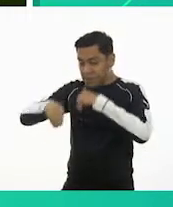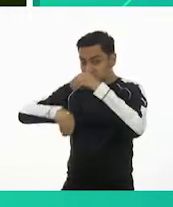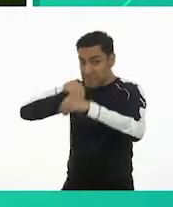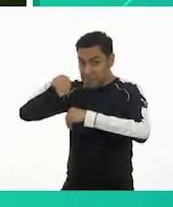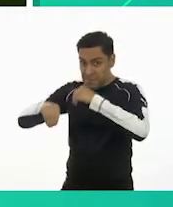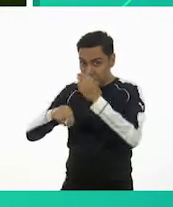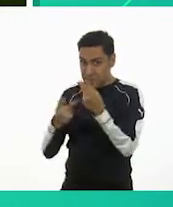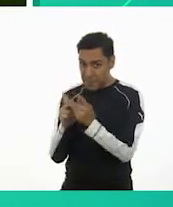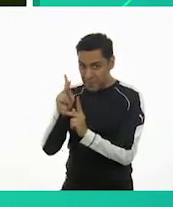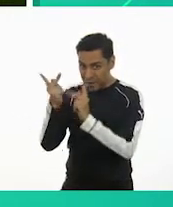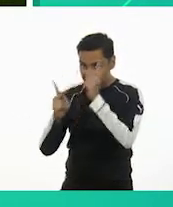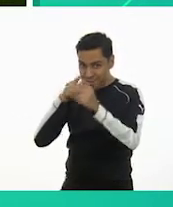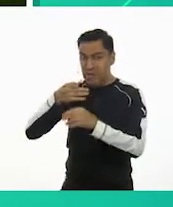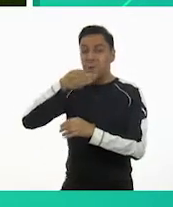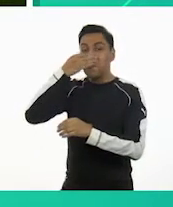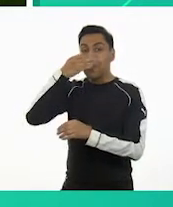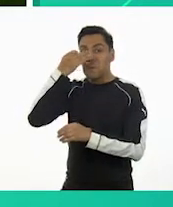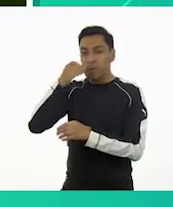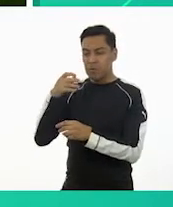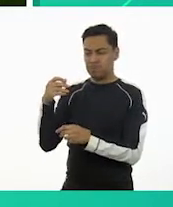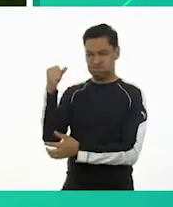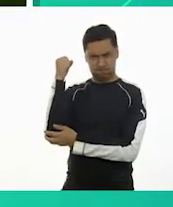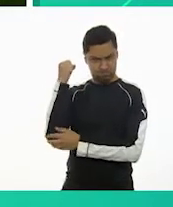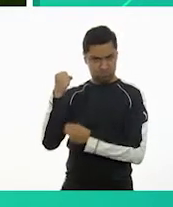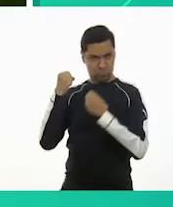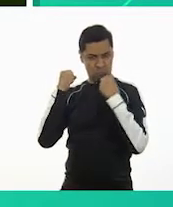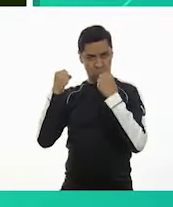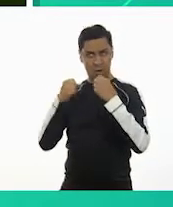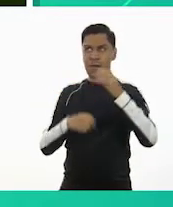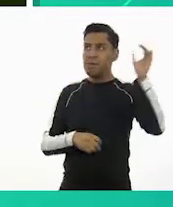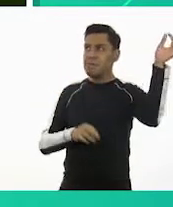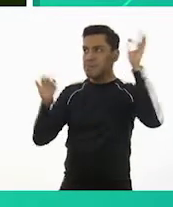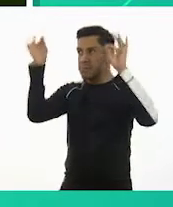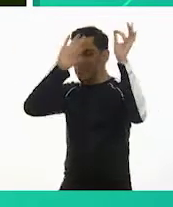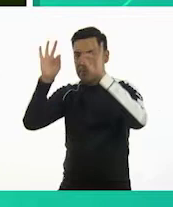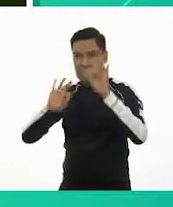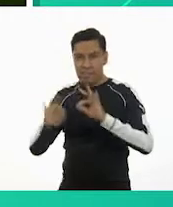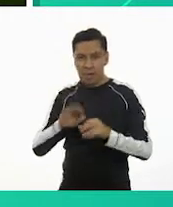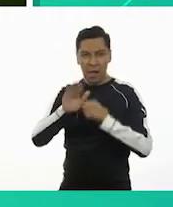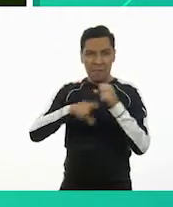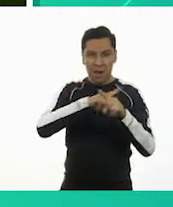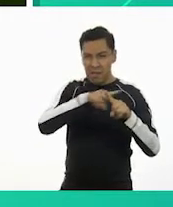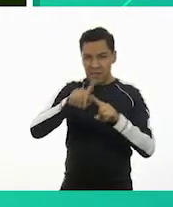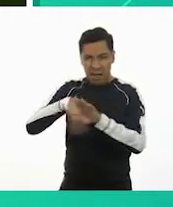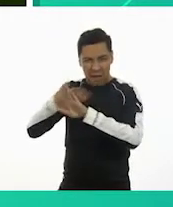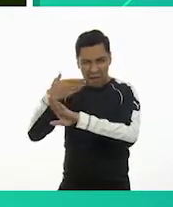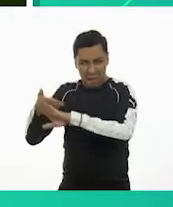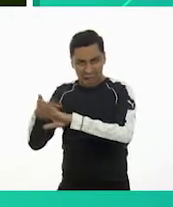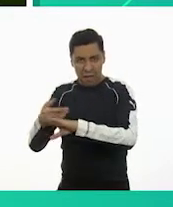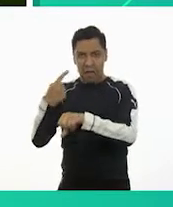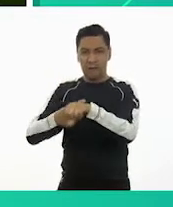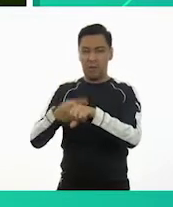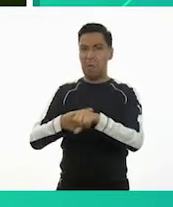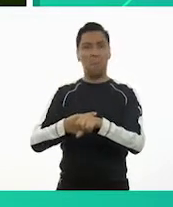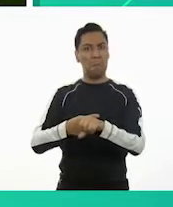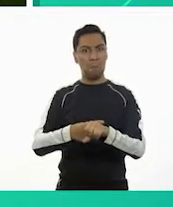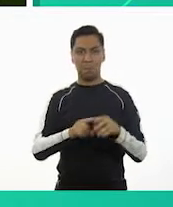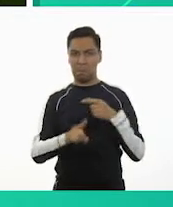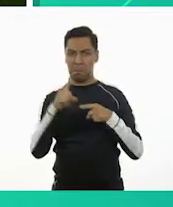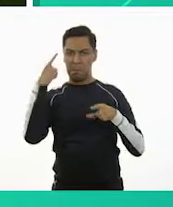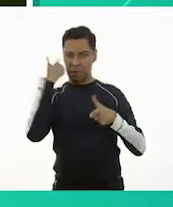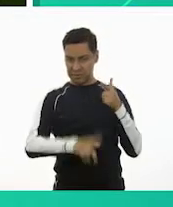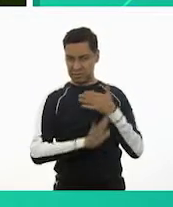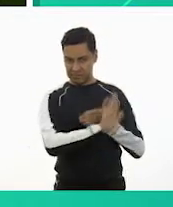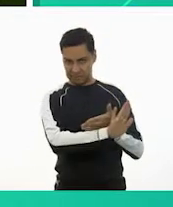jardín y en tu patio, más resistentes serán a las plagas y a las enfermedades. Siembra plantas con flores nativas de tu